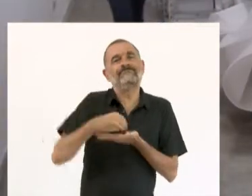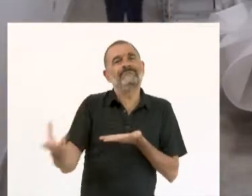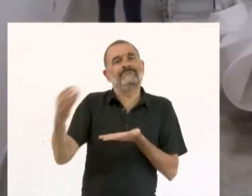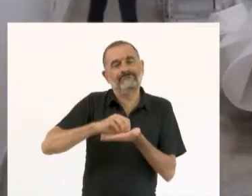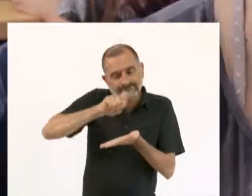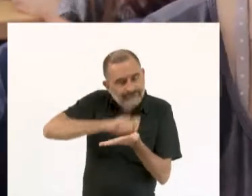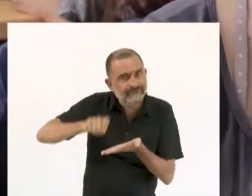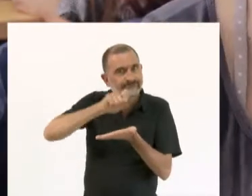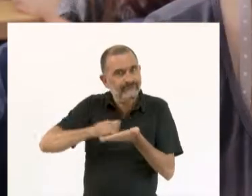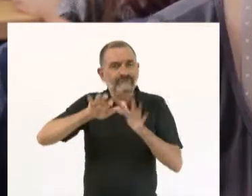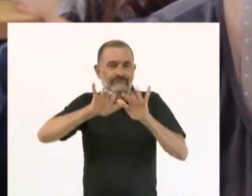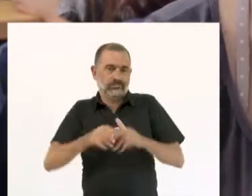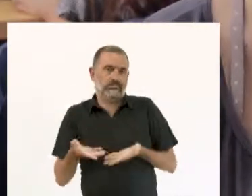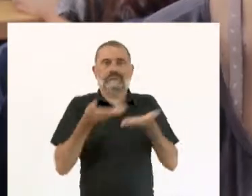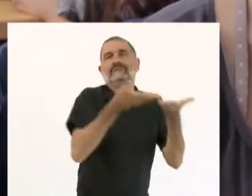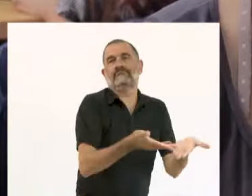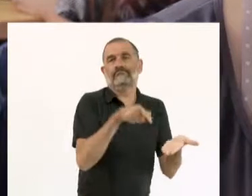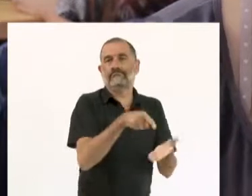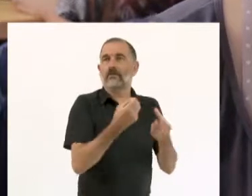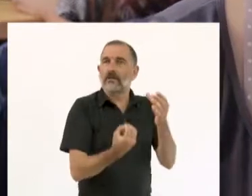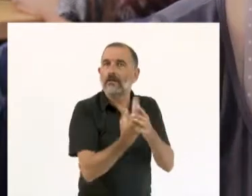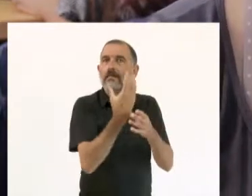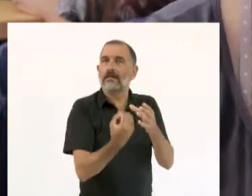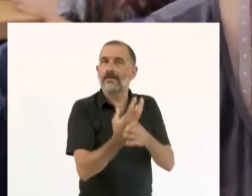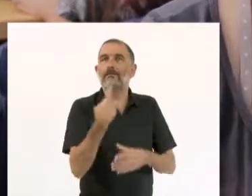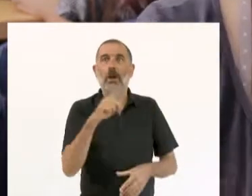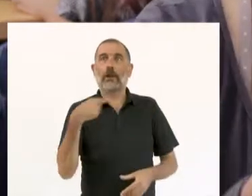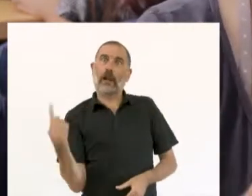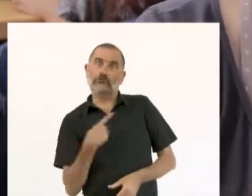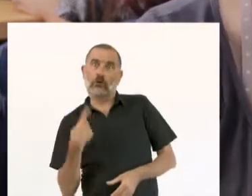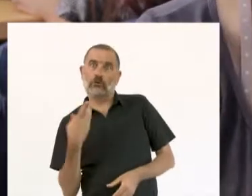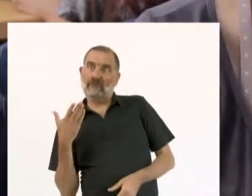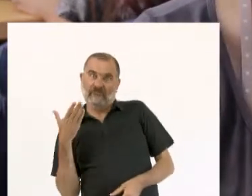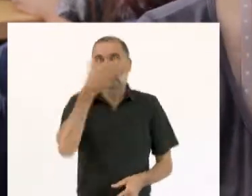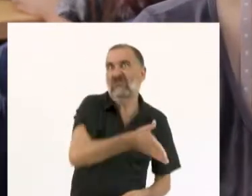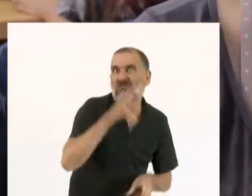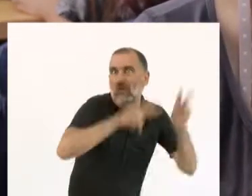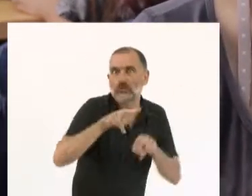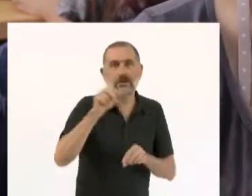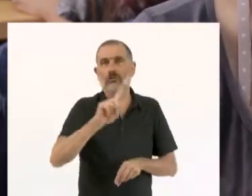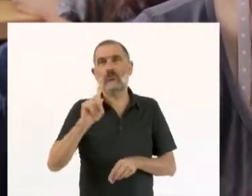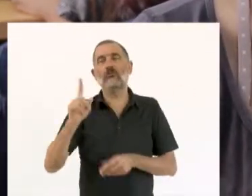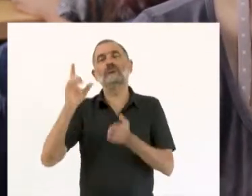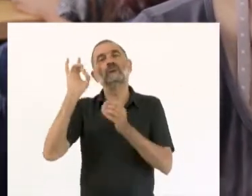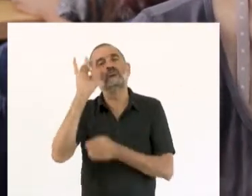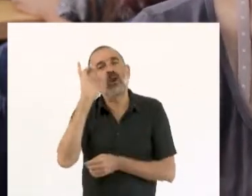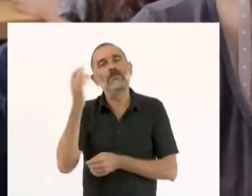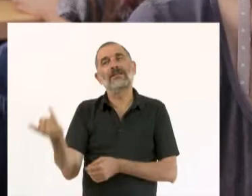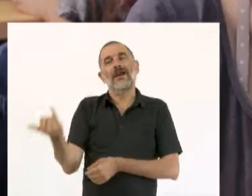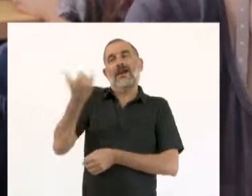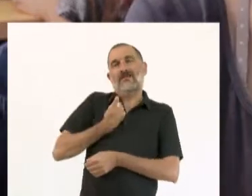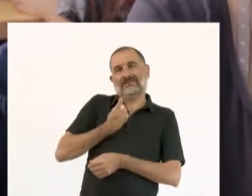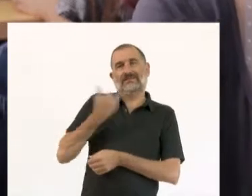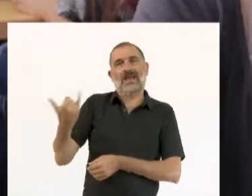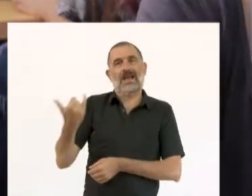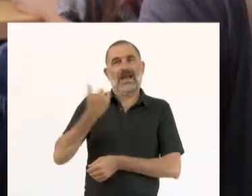así fortuitos, no es que nosotros vamos a excavar en busca de los restos arqueológicos, sino que aparecen, ya sea porque de